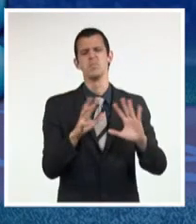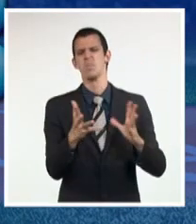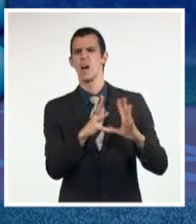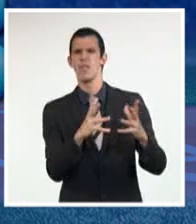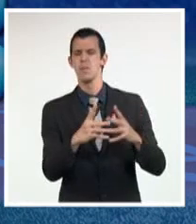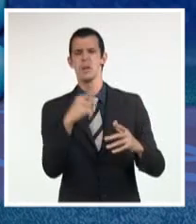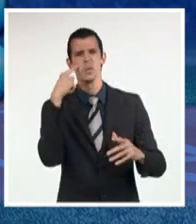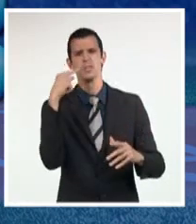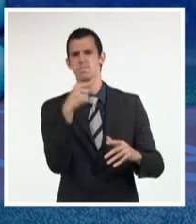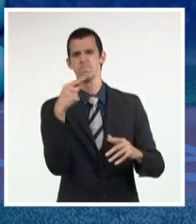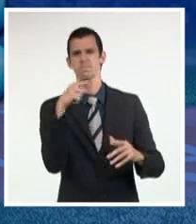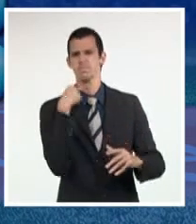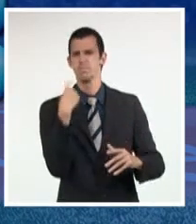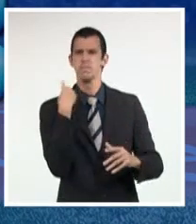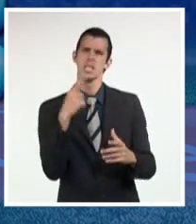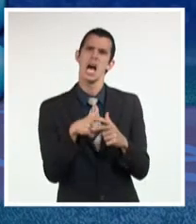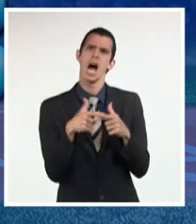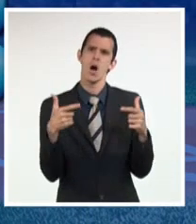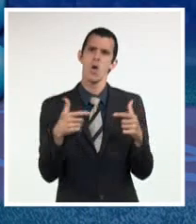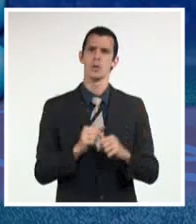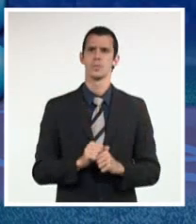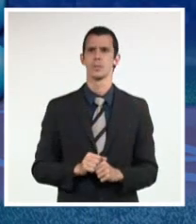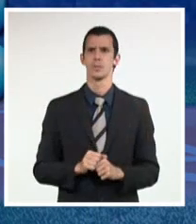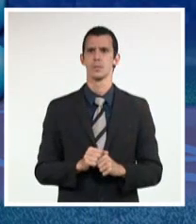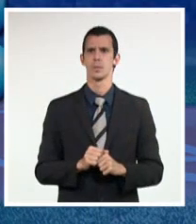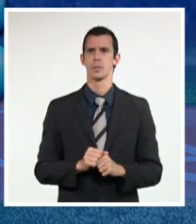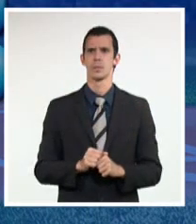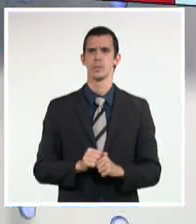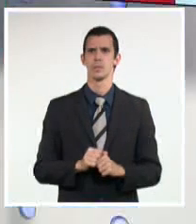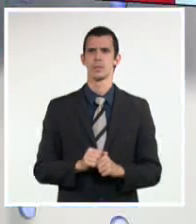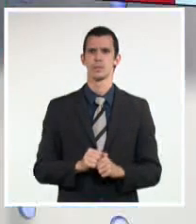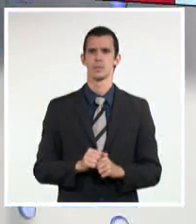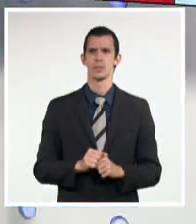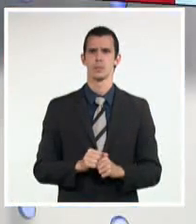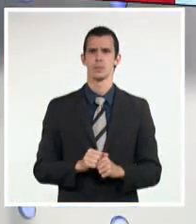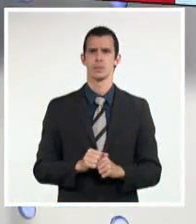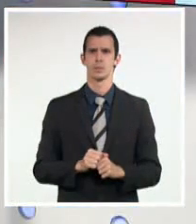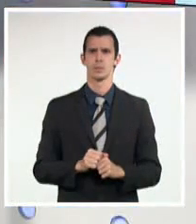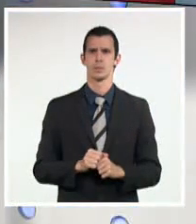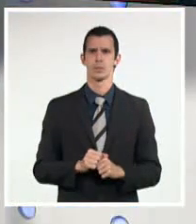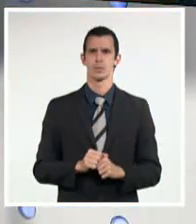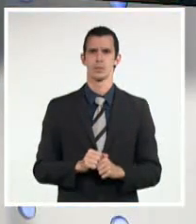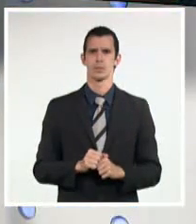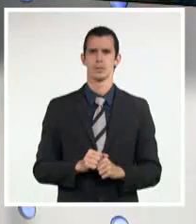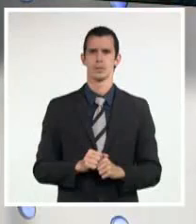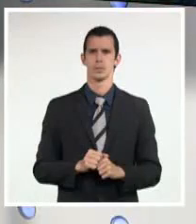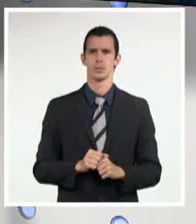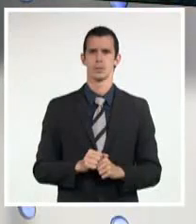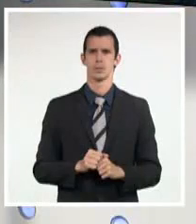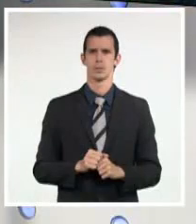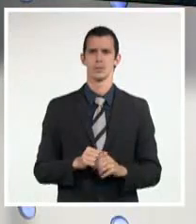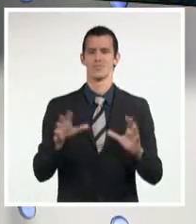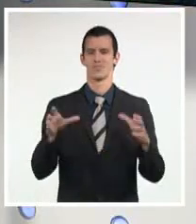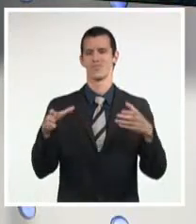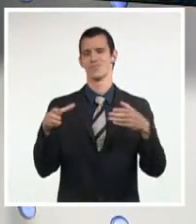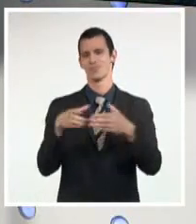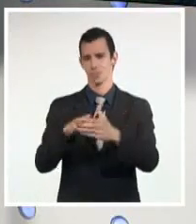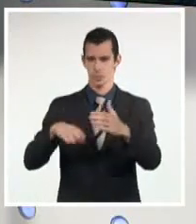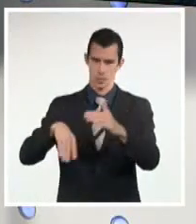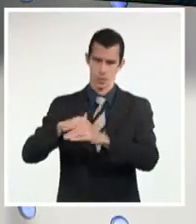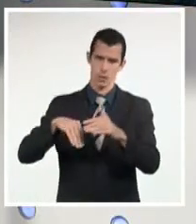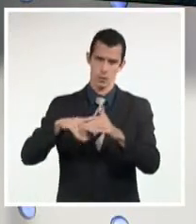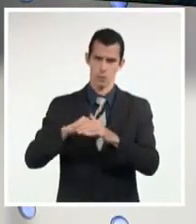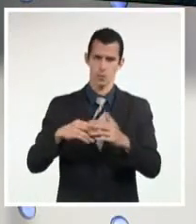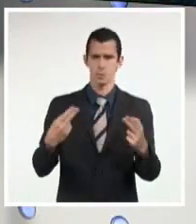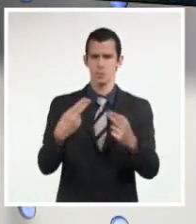medios de la cima mientras portuario con Solo dos triunfos ocupa el sótano y la selección cubana de fútbol jugará parte partidos